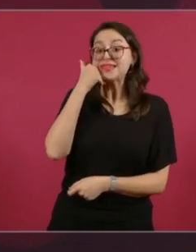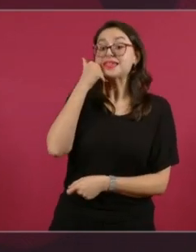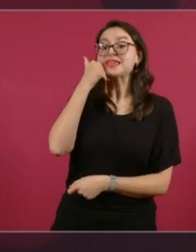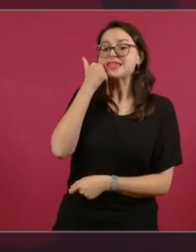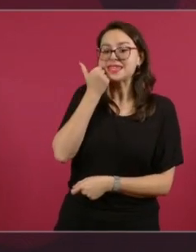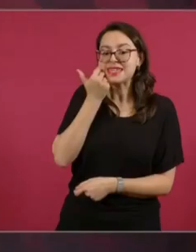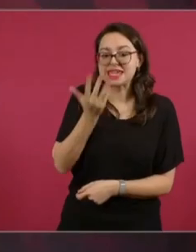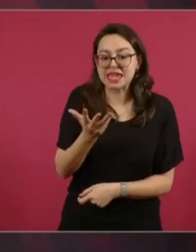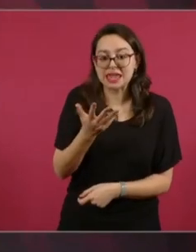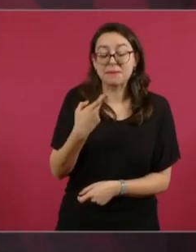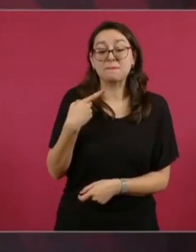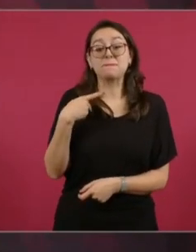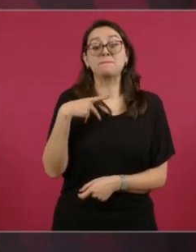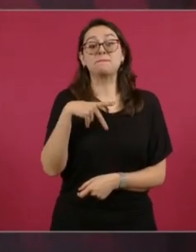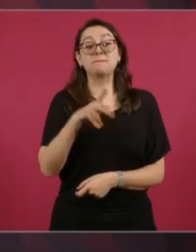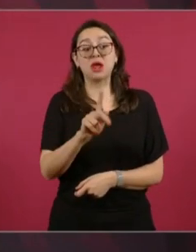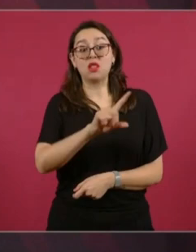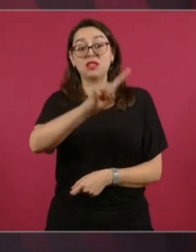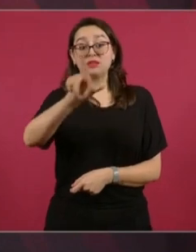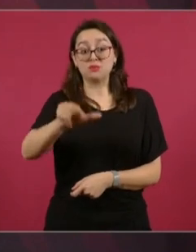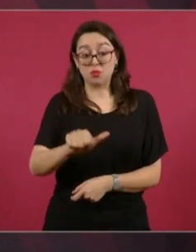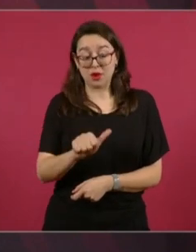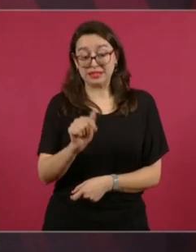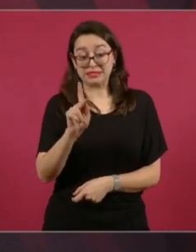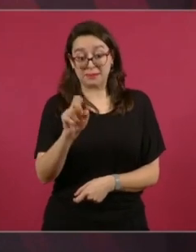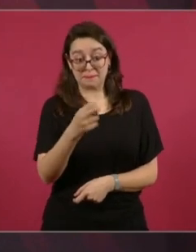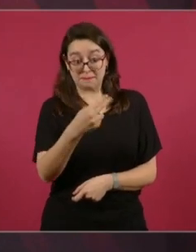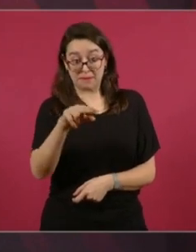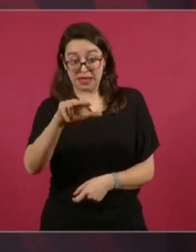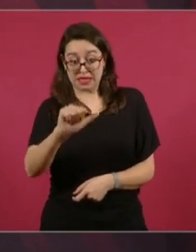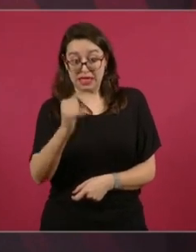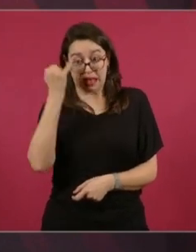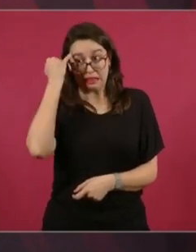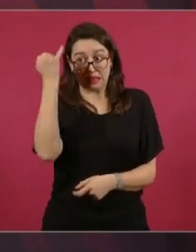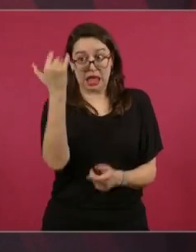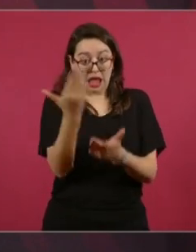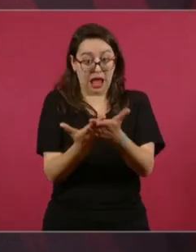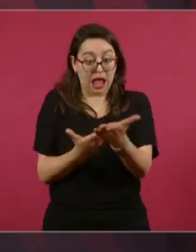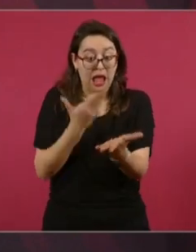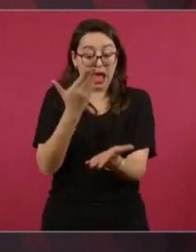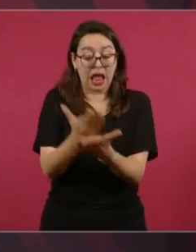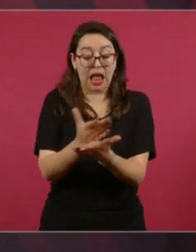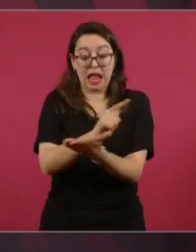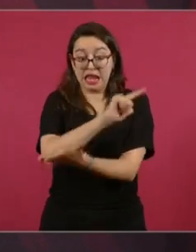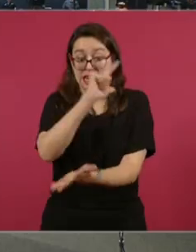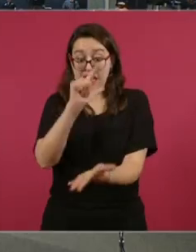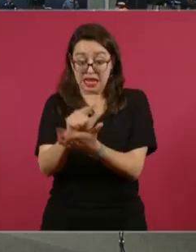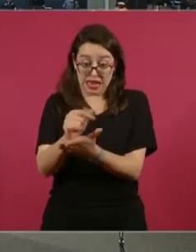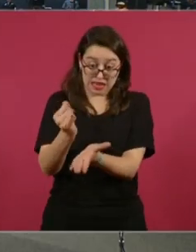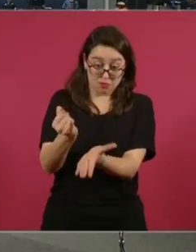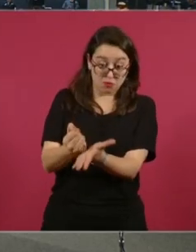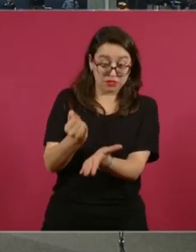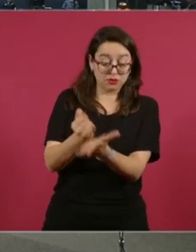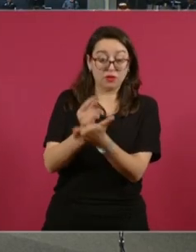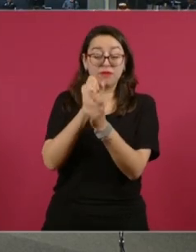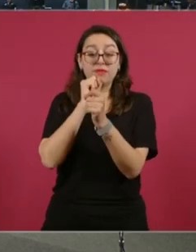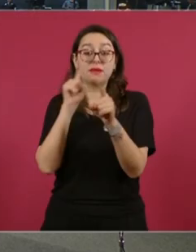la llamada reforma fiscal a estos de arriba, de Peña,